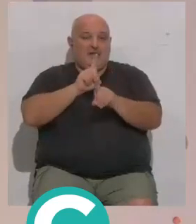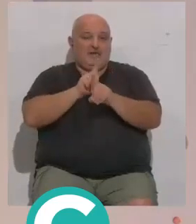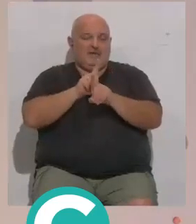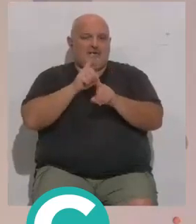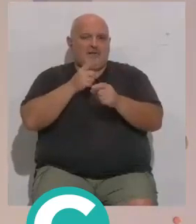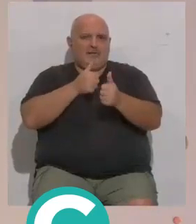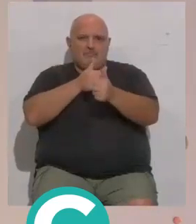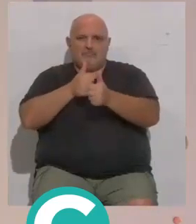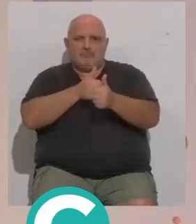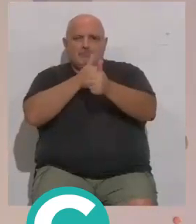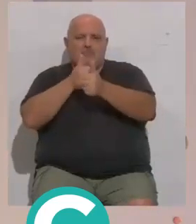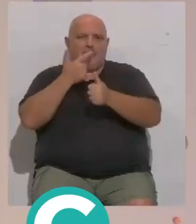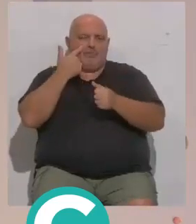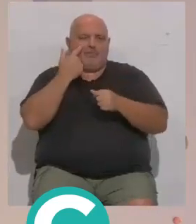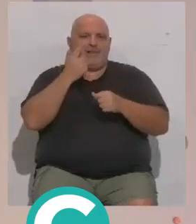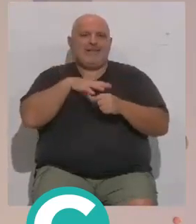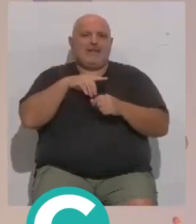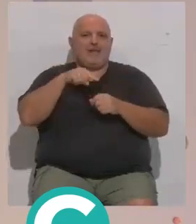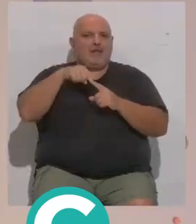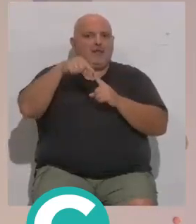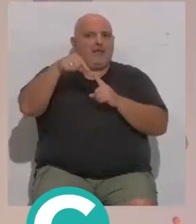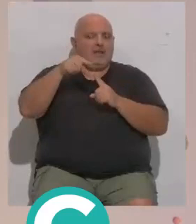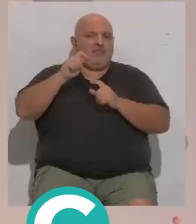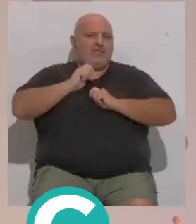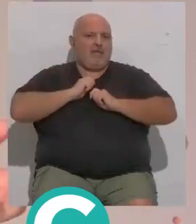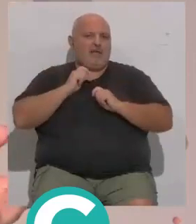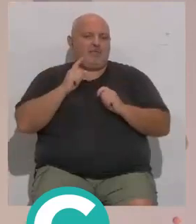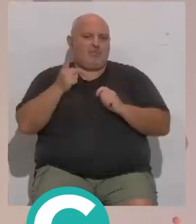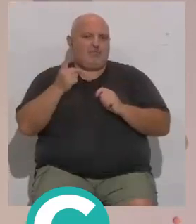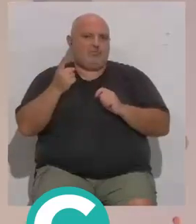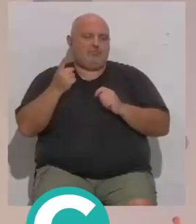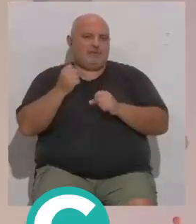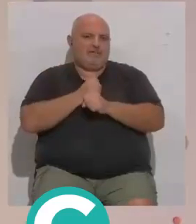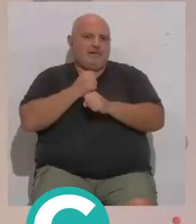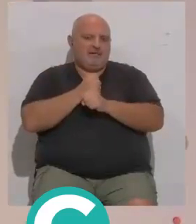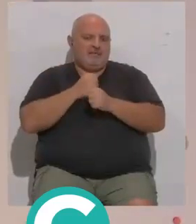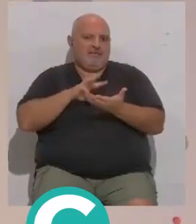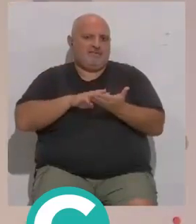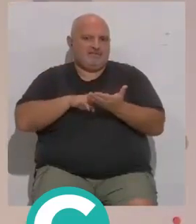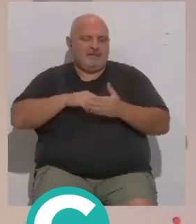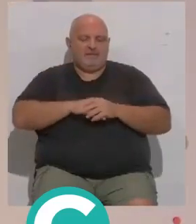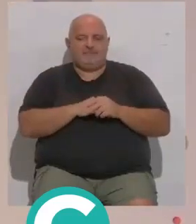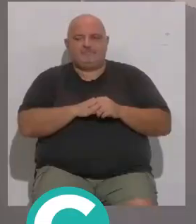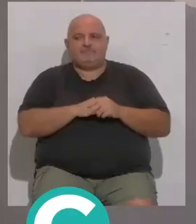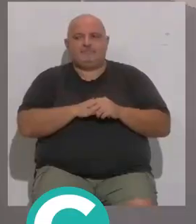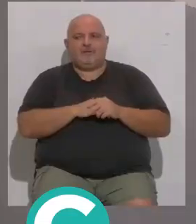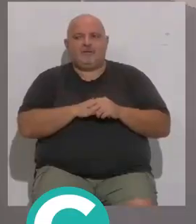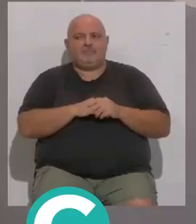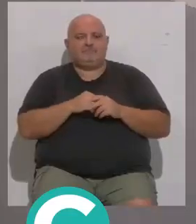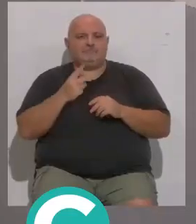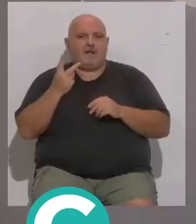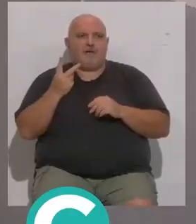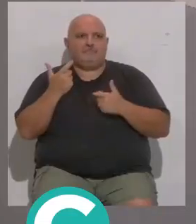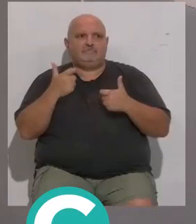siempre es el que está pendiente de acudir al pivote que crea y ahí hace una grandísima labor a nivel defensivo. Sí, sobre todo